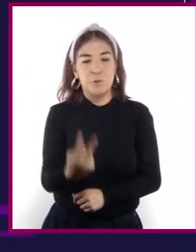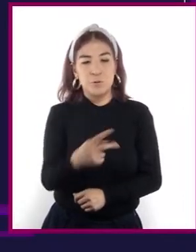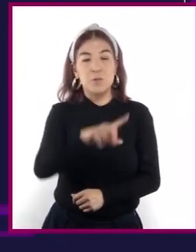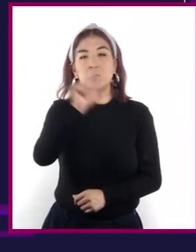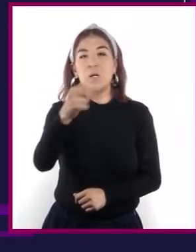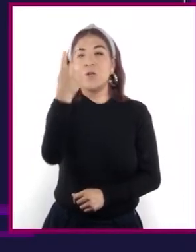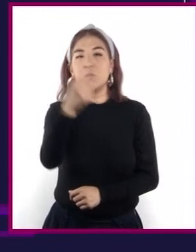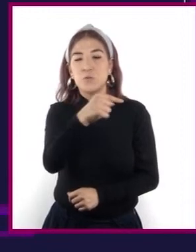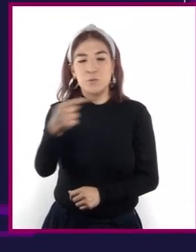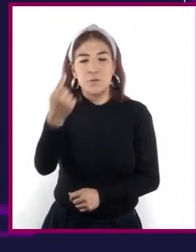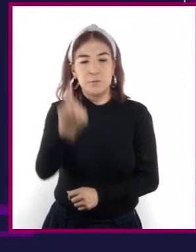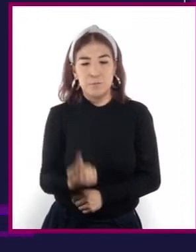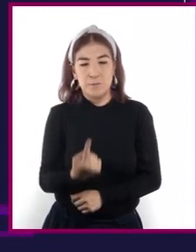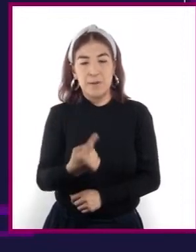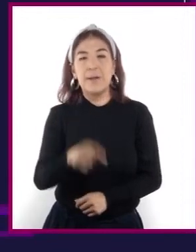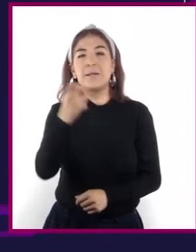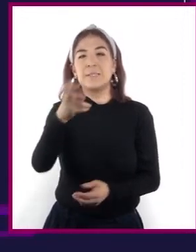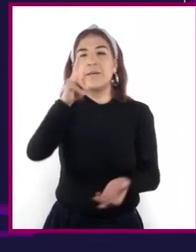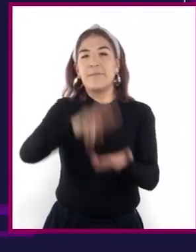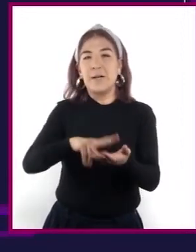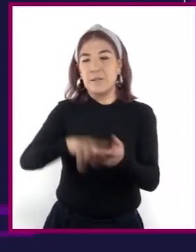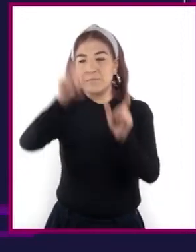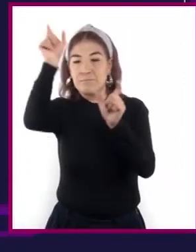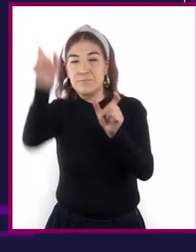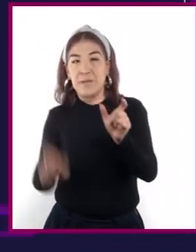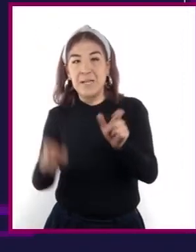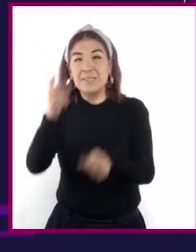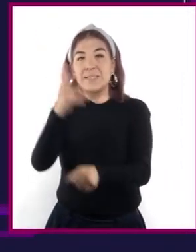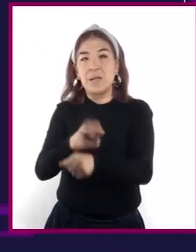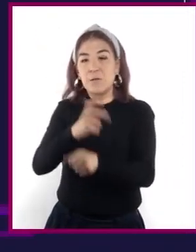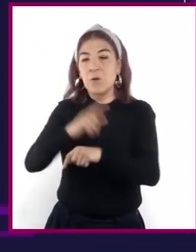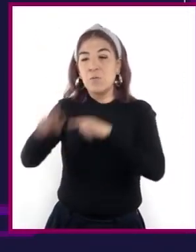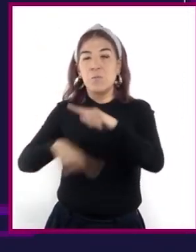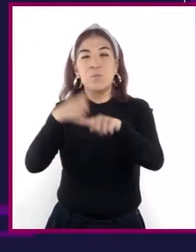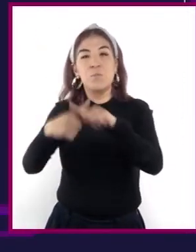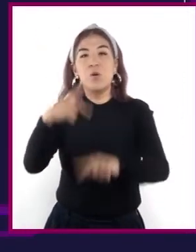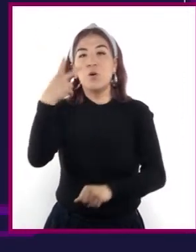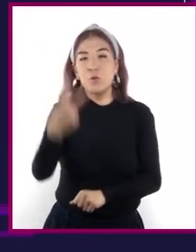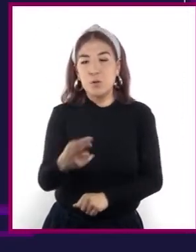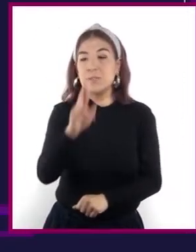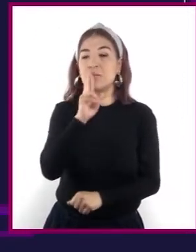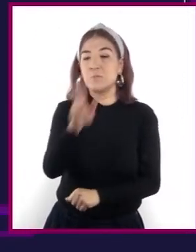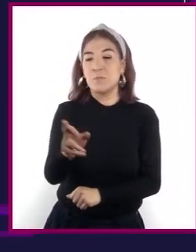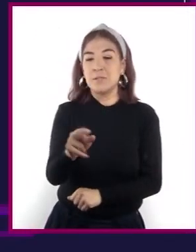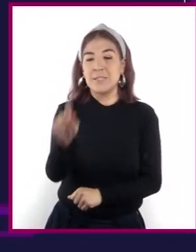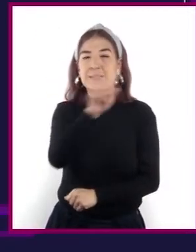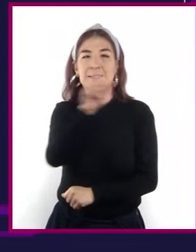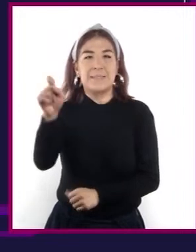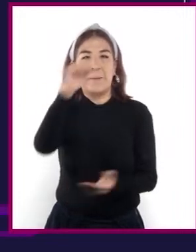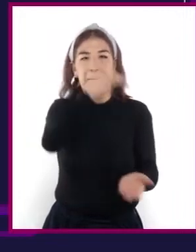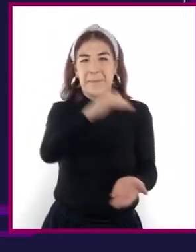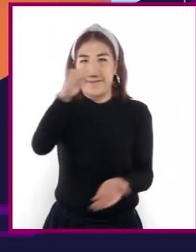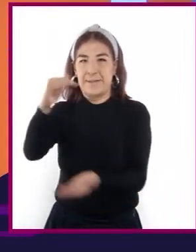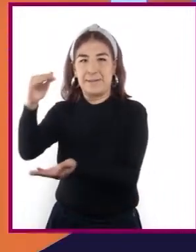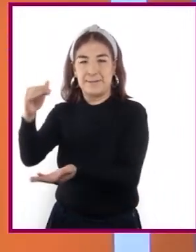lo correspondiente a 1 kilogramo de la segunda columna se multiplica por 2 obteniendo 100